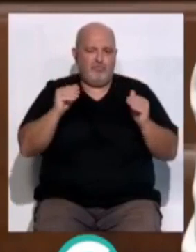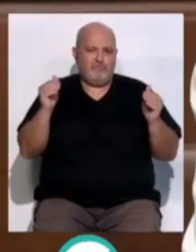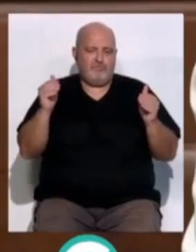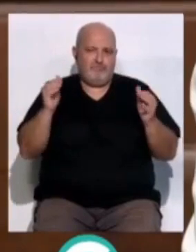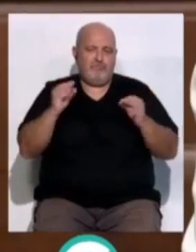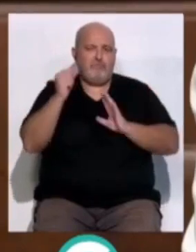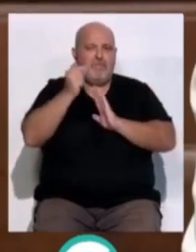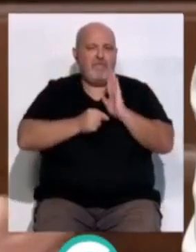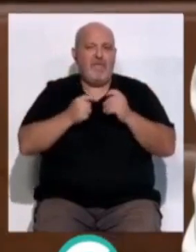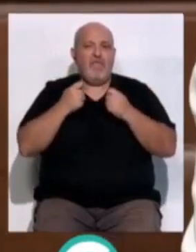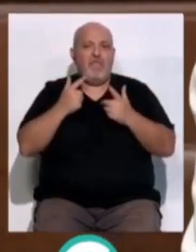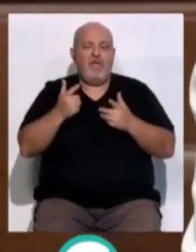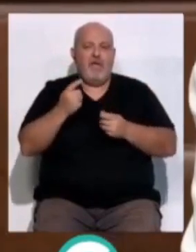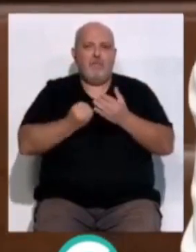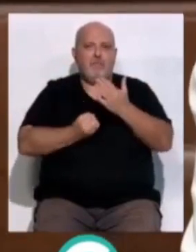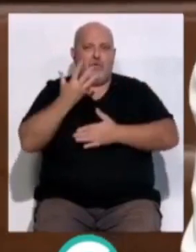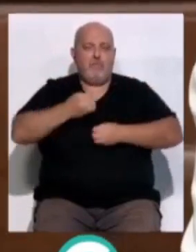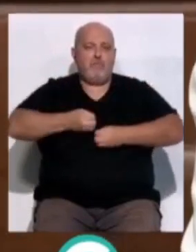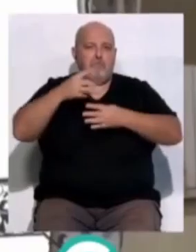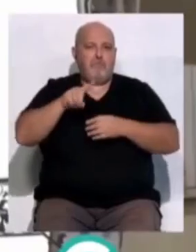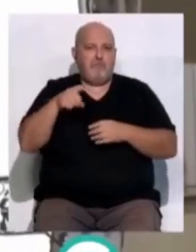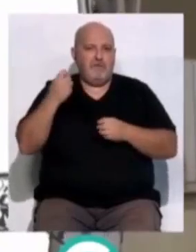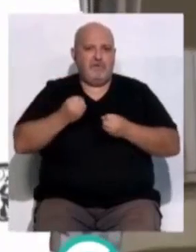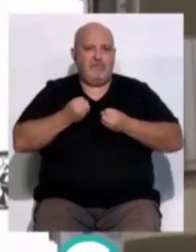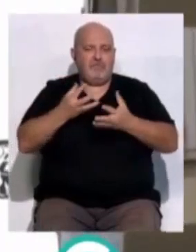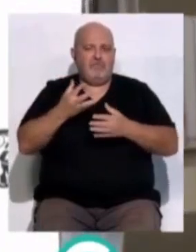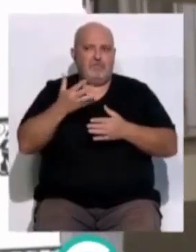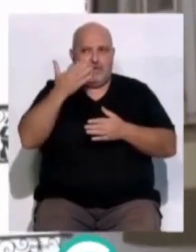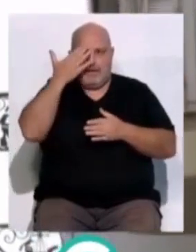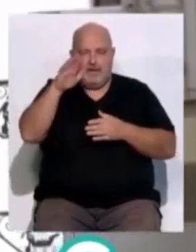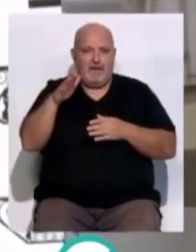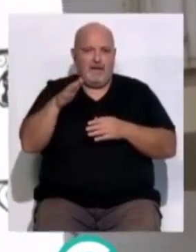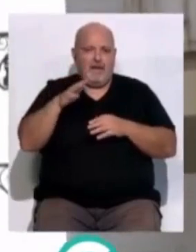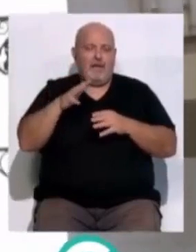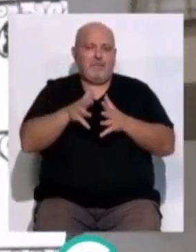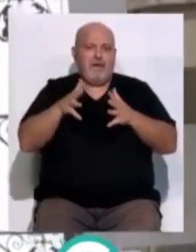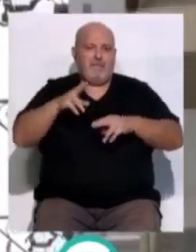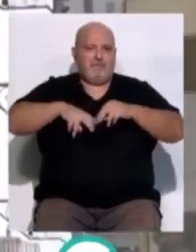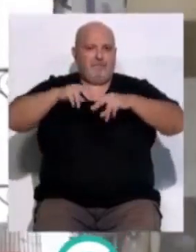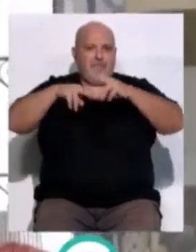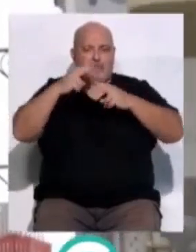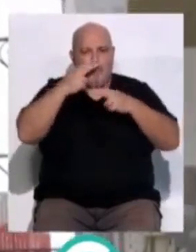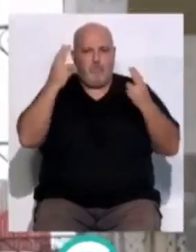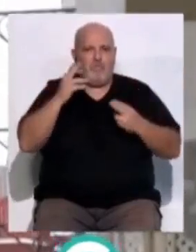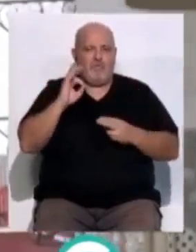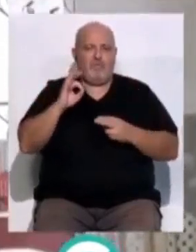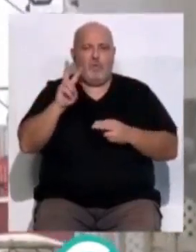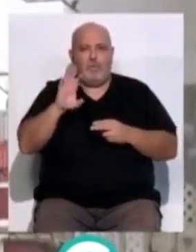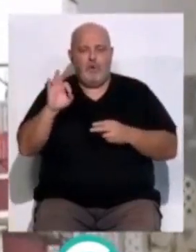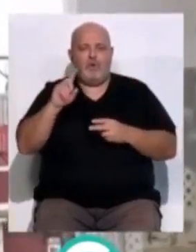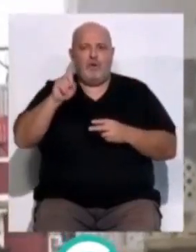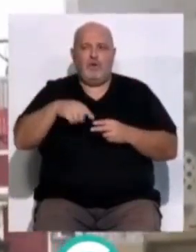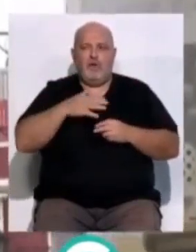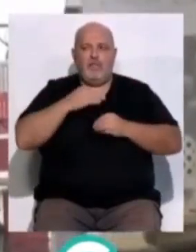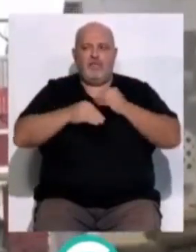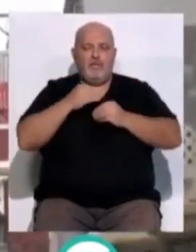Pues con medidas. ¿Cómo? Generando vivienda, como hemos dicho que queremos hacer y estamos haciendo, y vamos a hacer vivienda pública, de VPO, y también